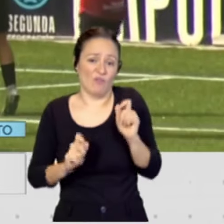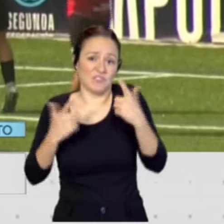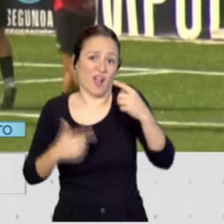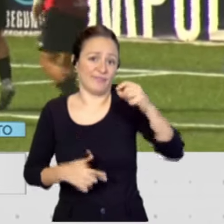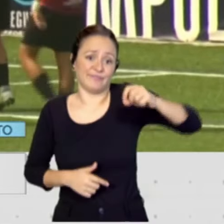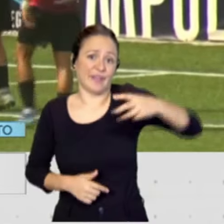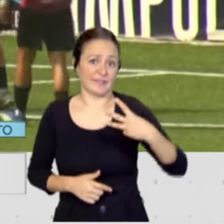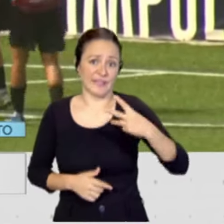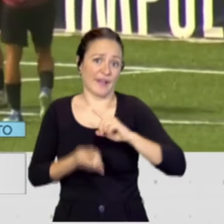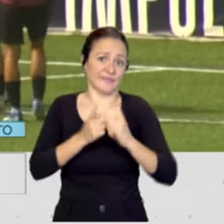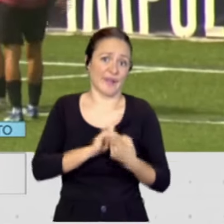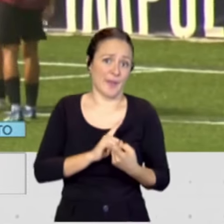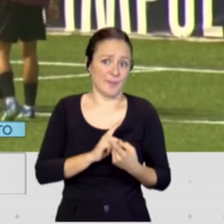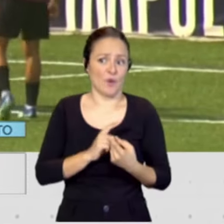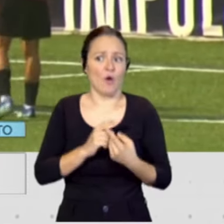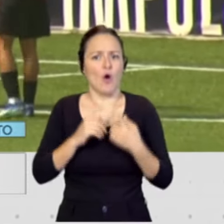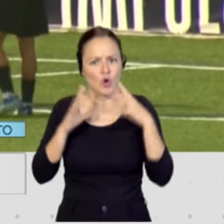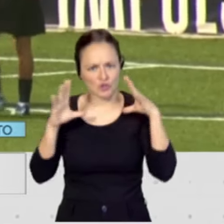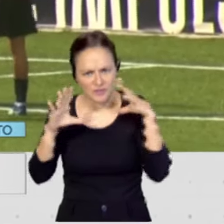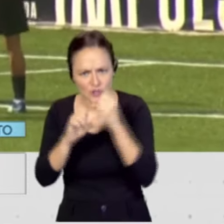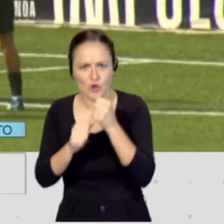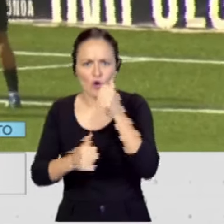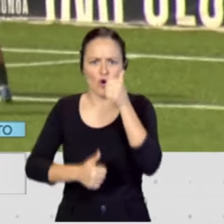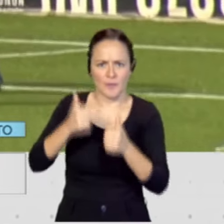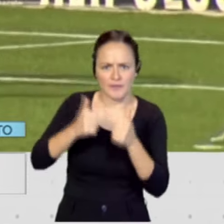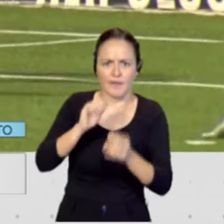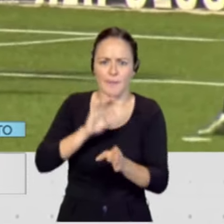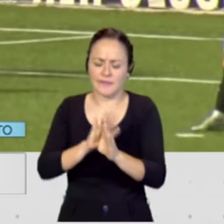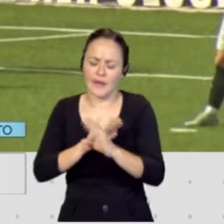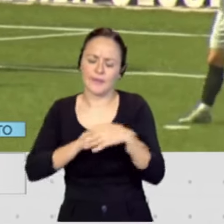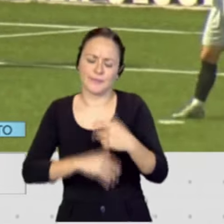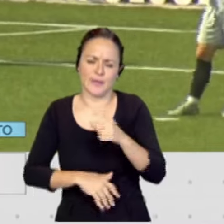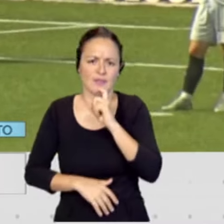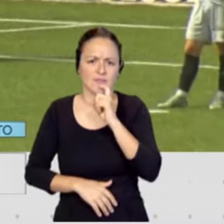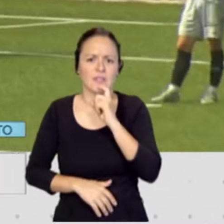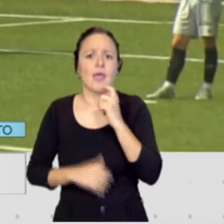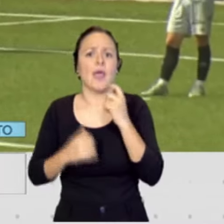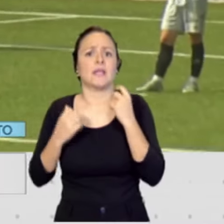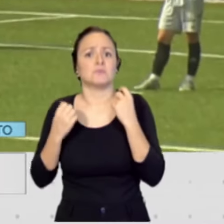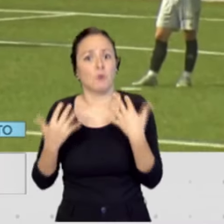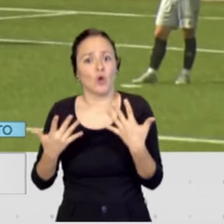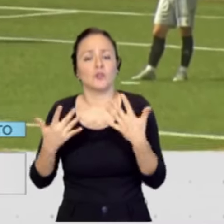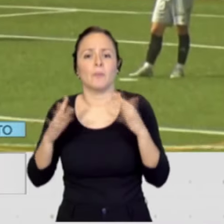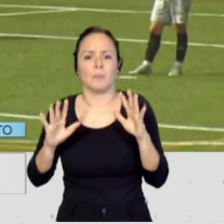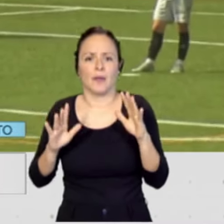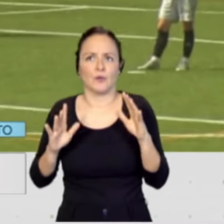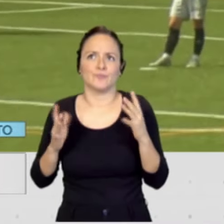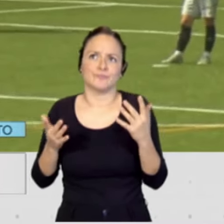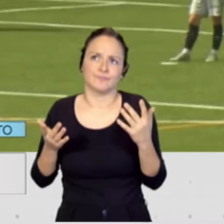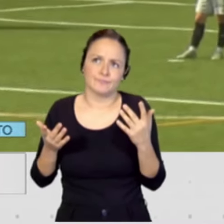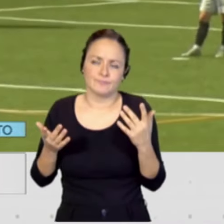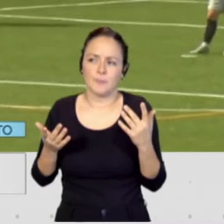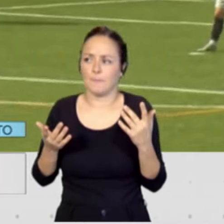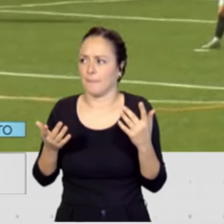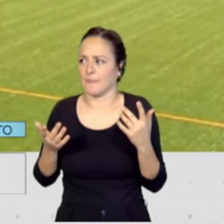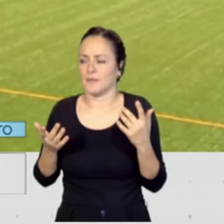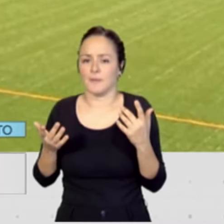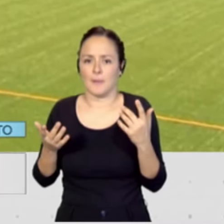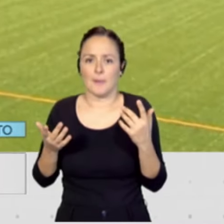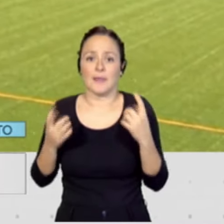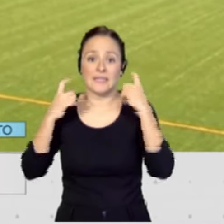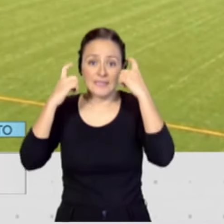la competitividad Pero bueno es pronto es pronto evidentemente vamos a a intentar mantener una un un